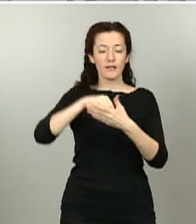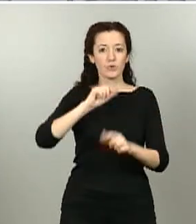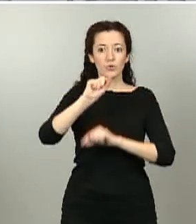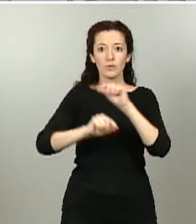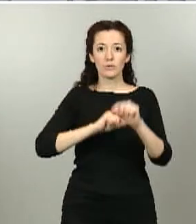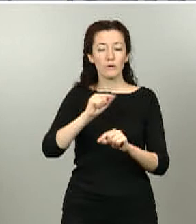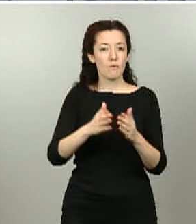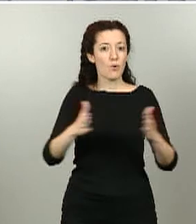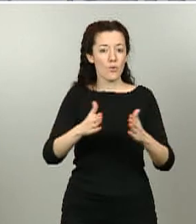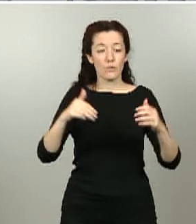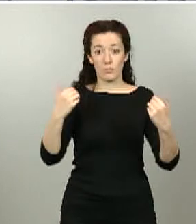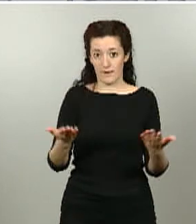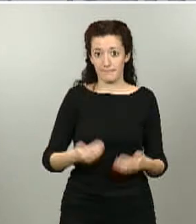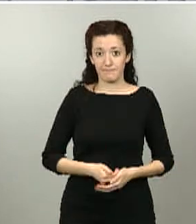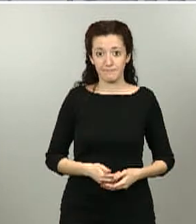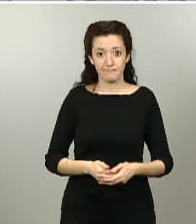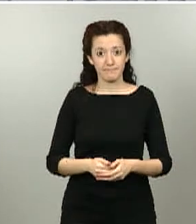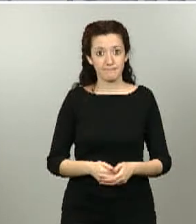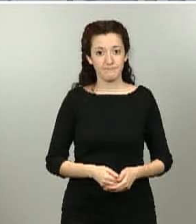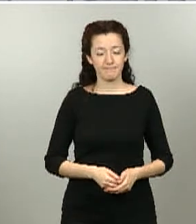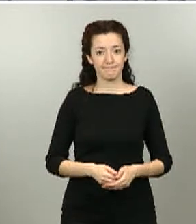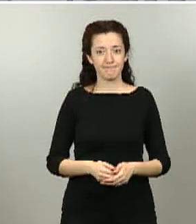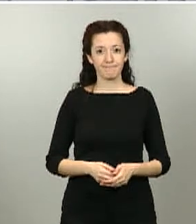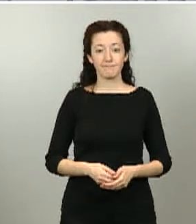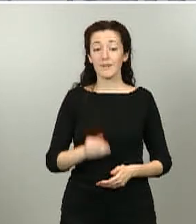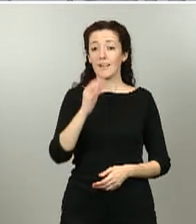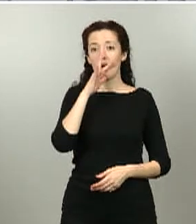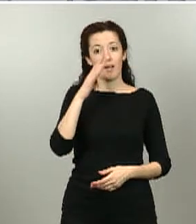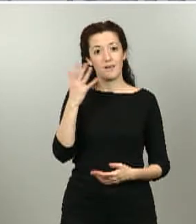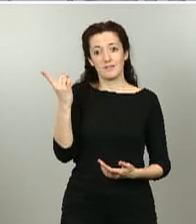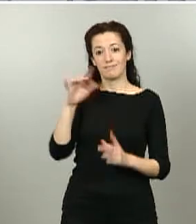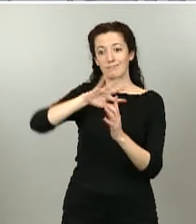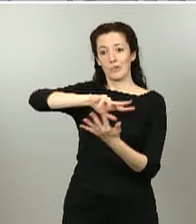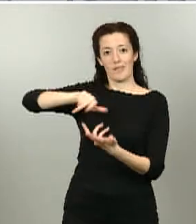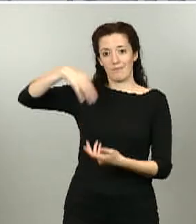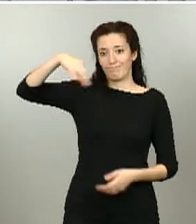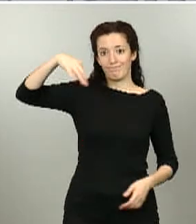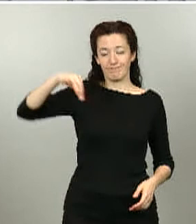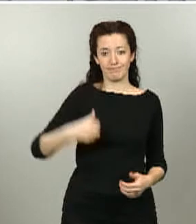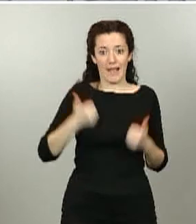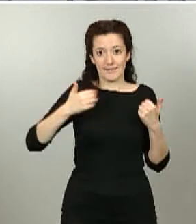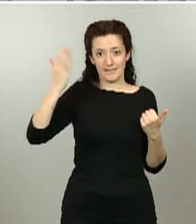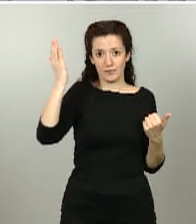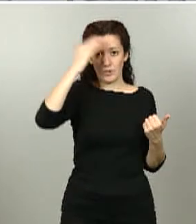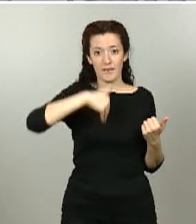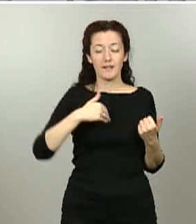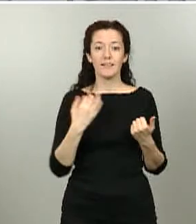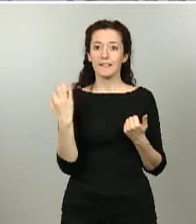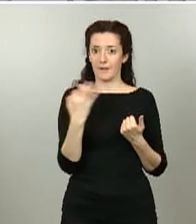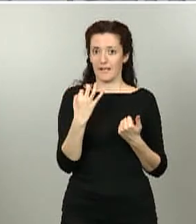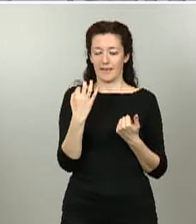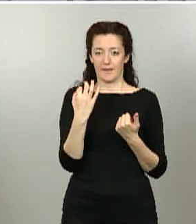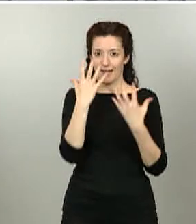cierta. En todo caso, ahora mismo es la única información que disponemos de este tipo de transmisión. Hay que valorarla con cuidado, no podemos para